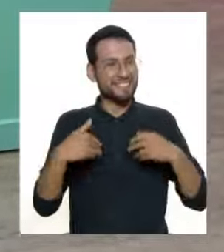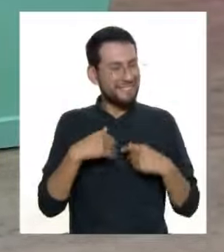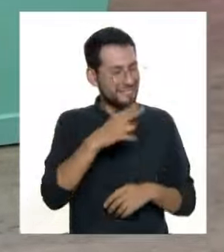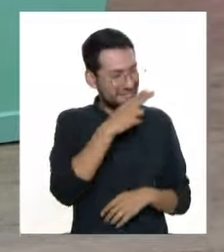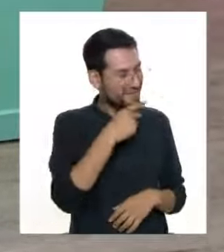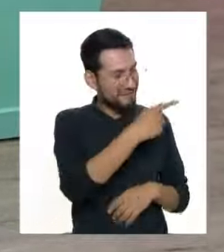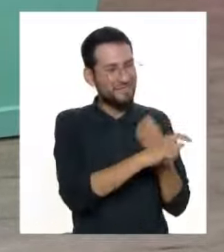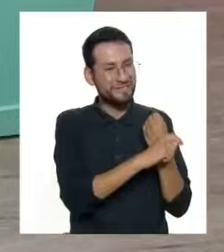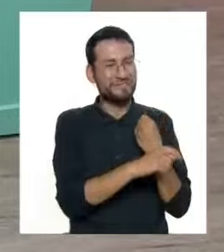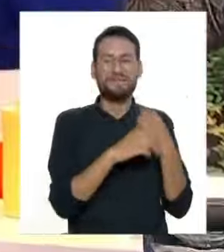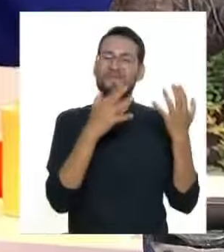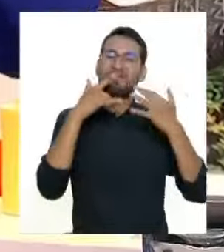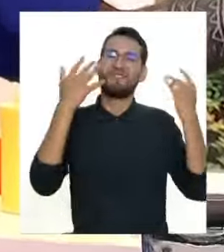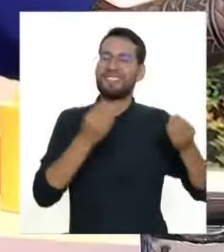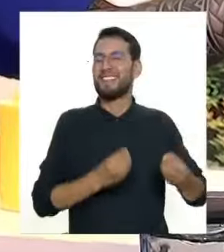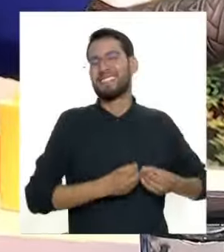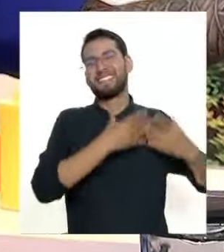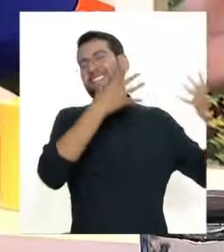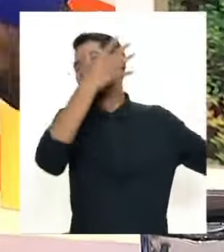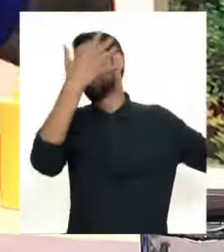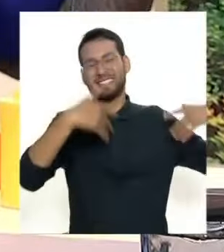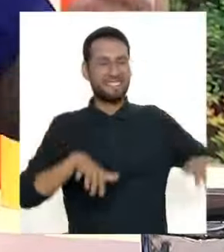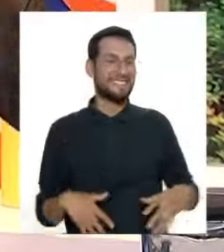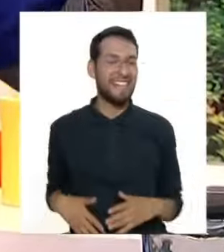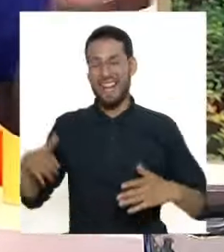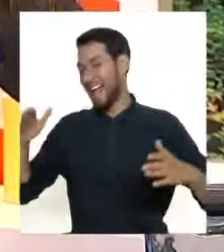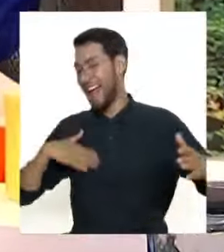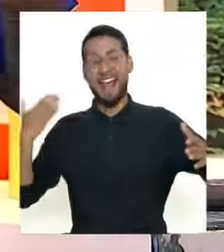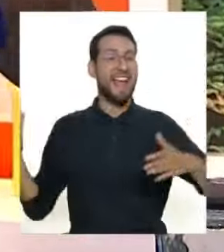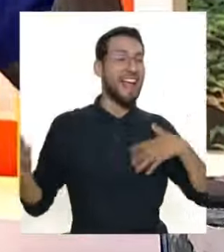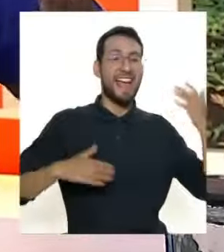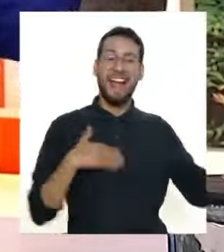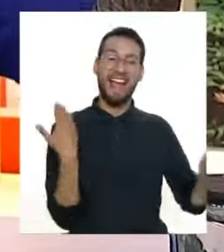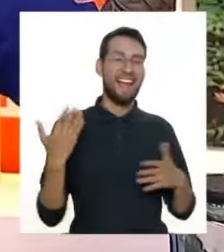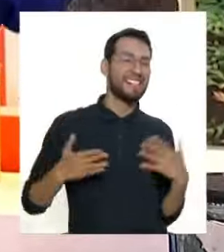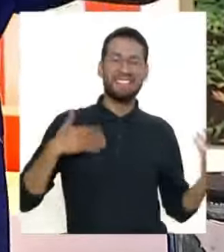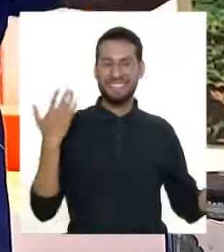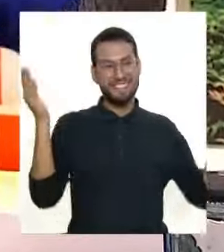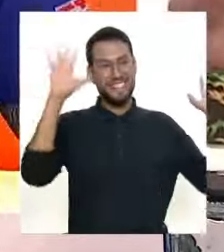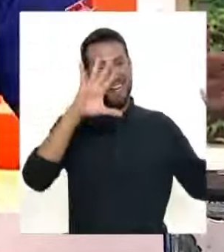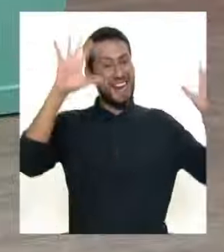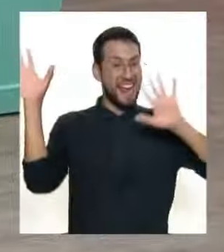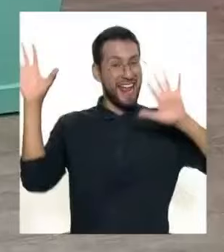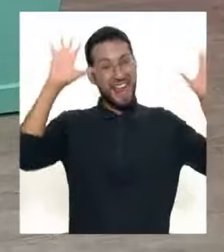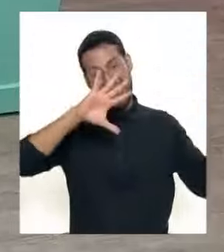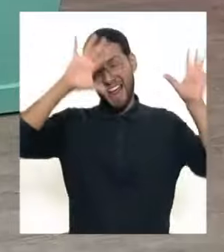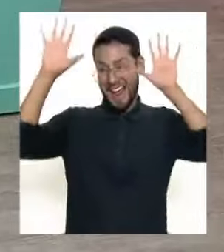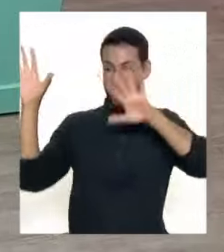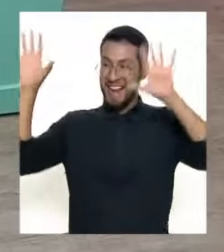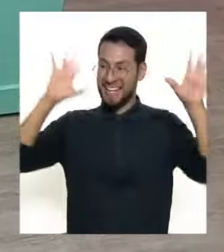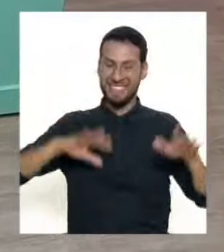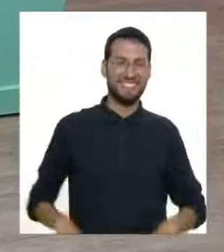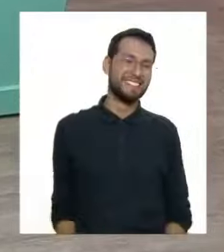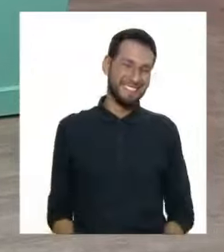y con el doctor, la felicidad es extrema. La felicidad. Se respira de felicidad.